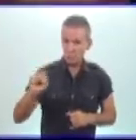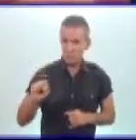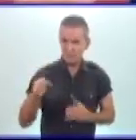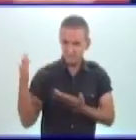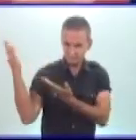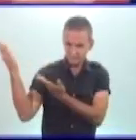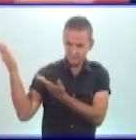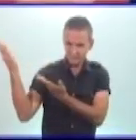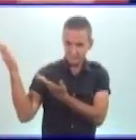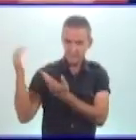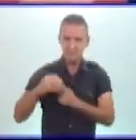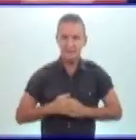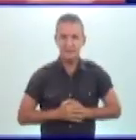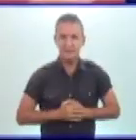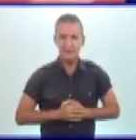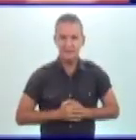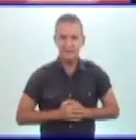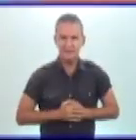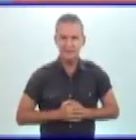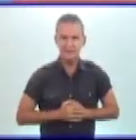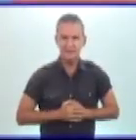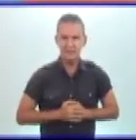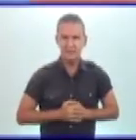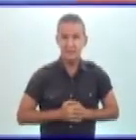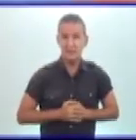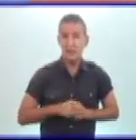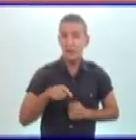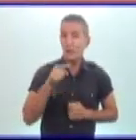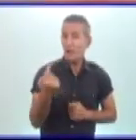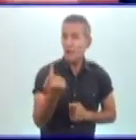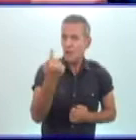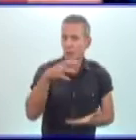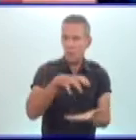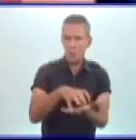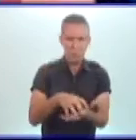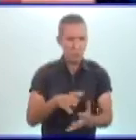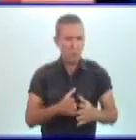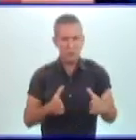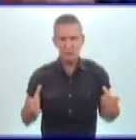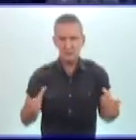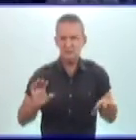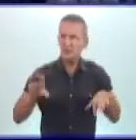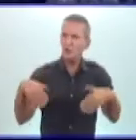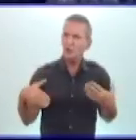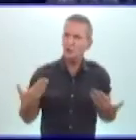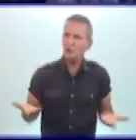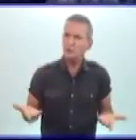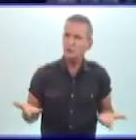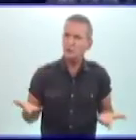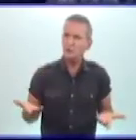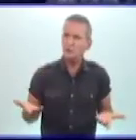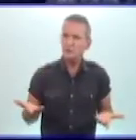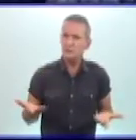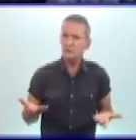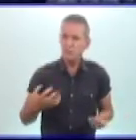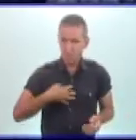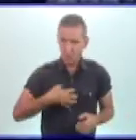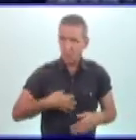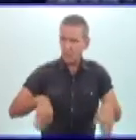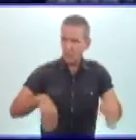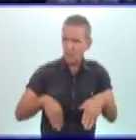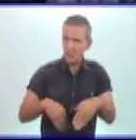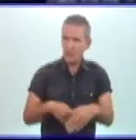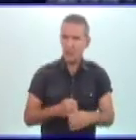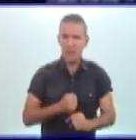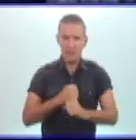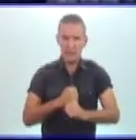Adelante. ¿Londres? ¿Esa es tu aldea? Sí, es un lugar muy grande. ¿Cómo es? Bueno, tiene calles llenas de